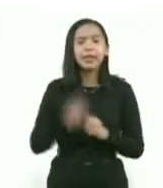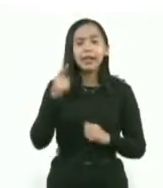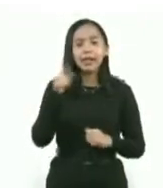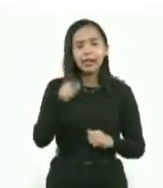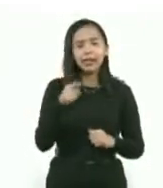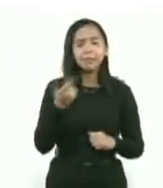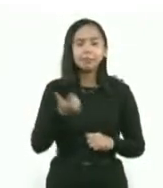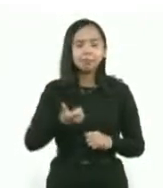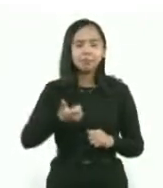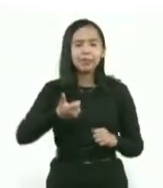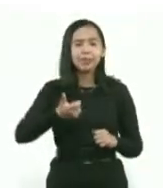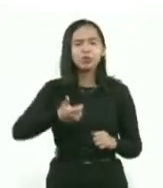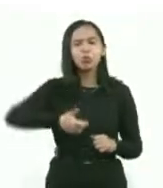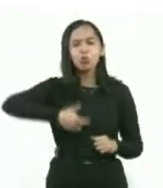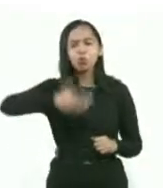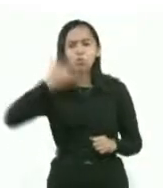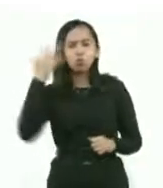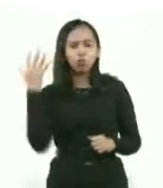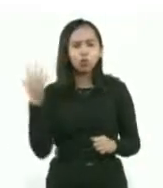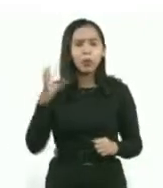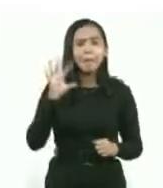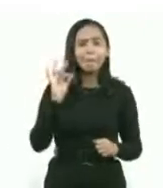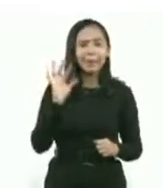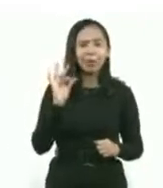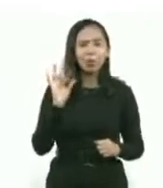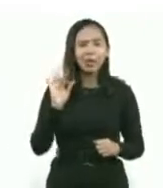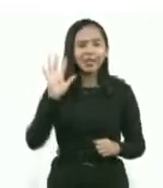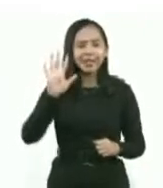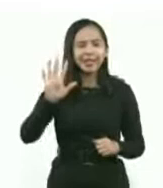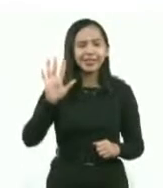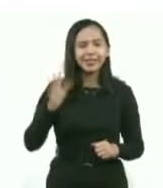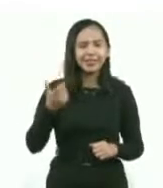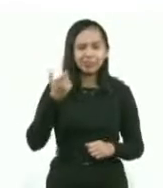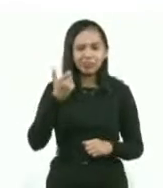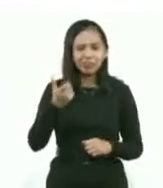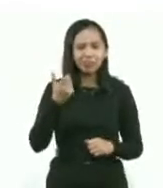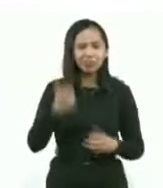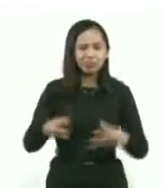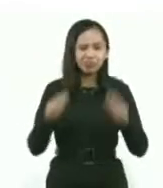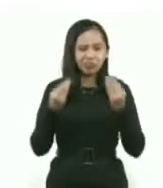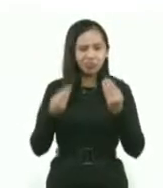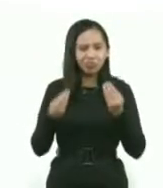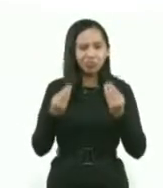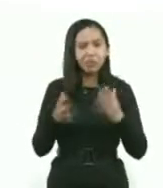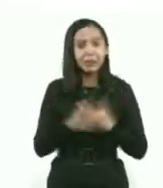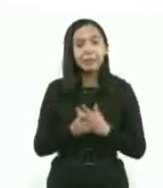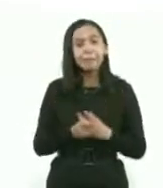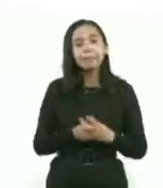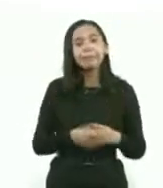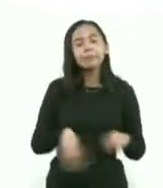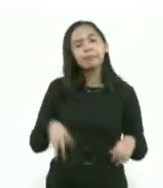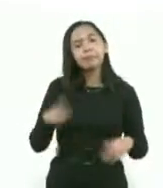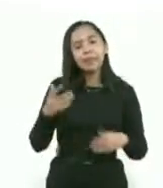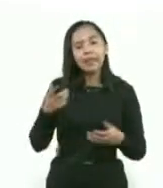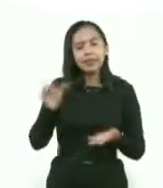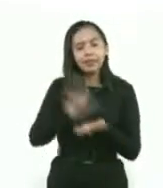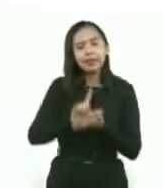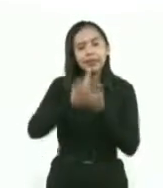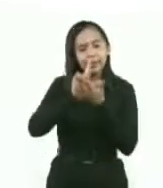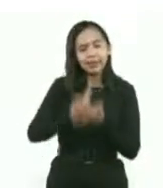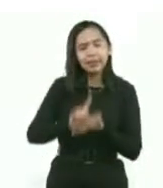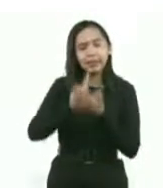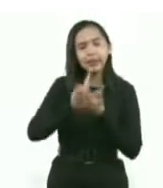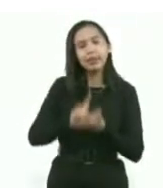llamamos regular, 45 pesos con 60 centavos. Esto es convirtiendo, donde sea el caso, los galones